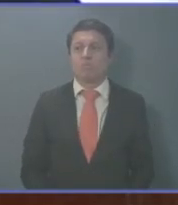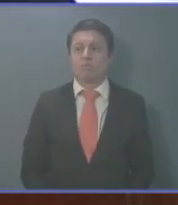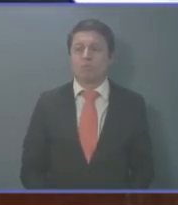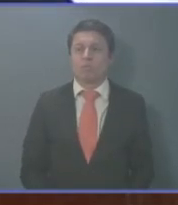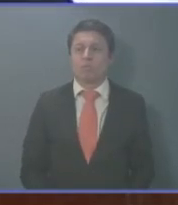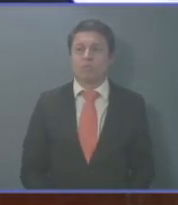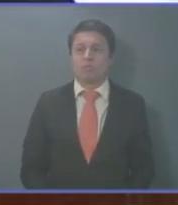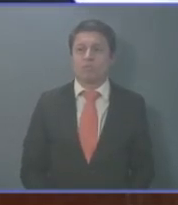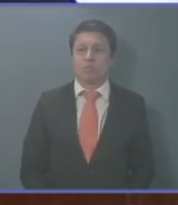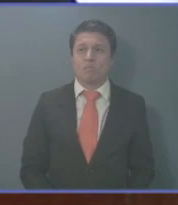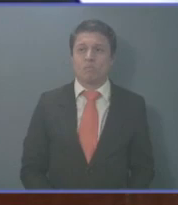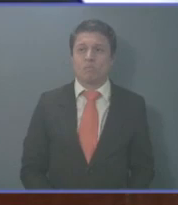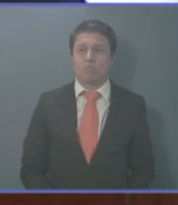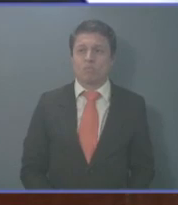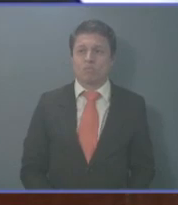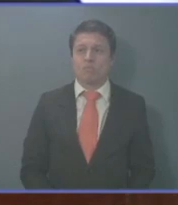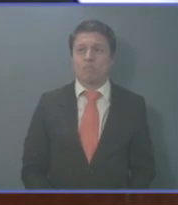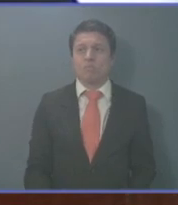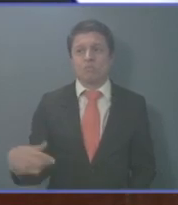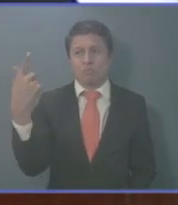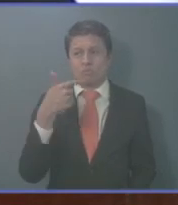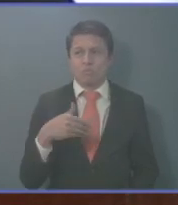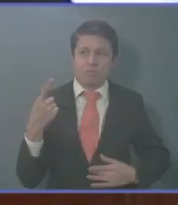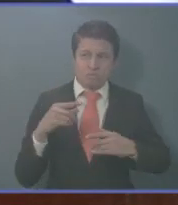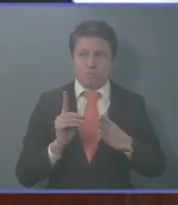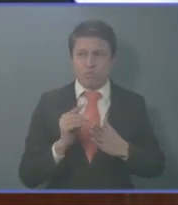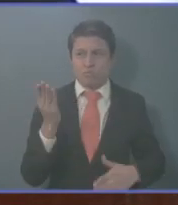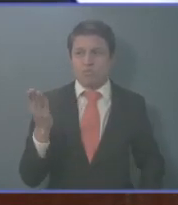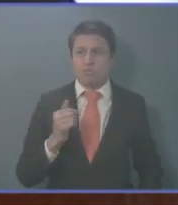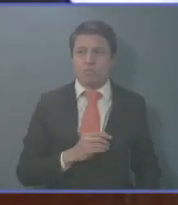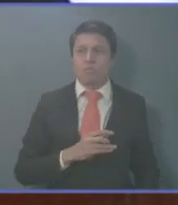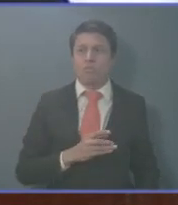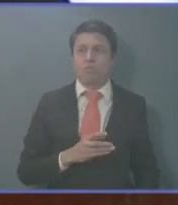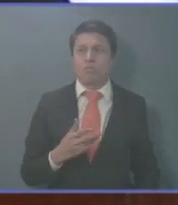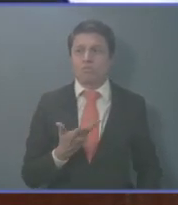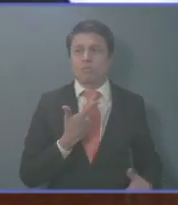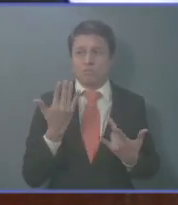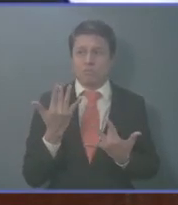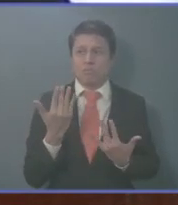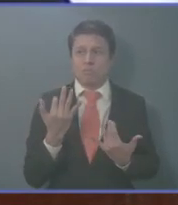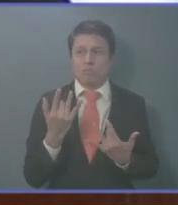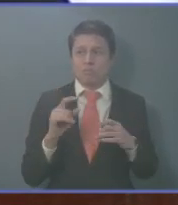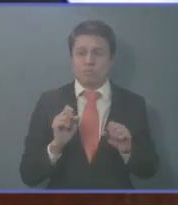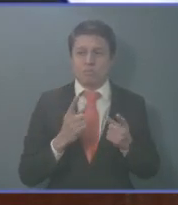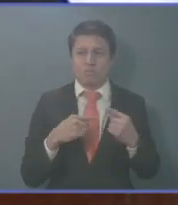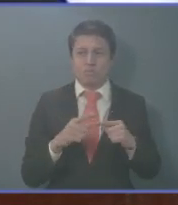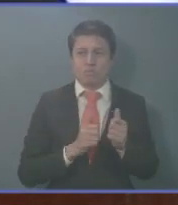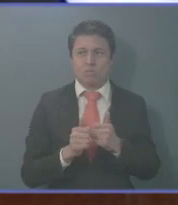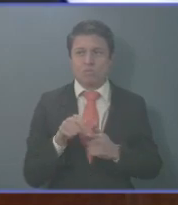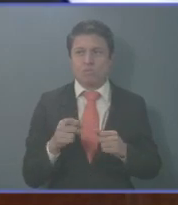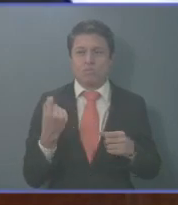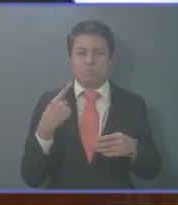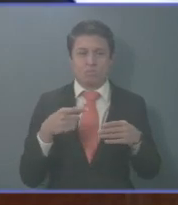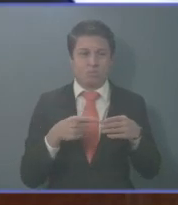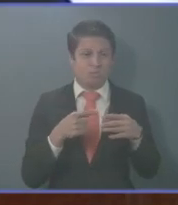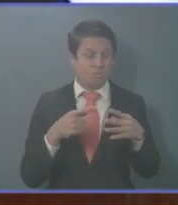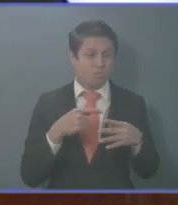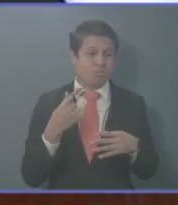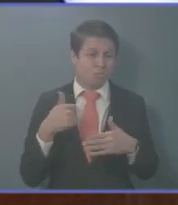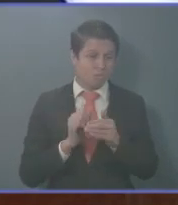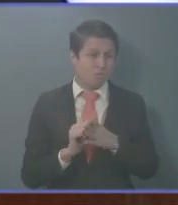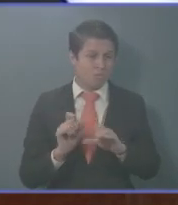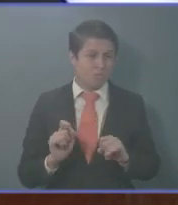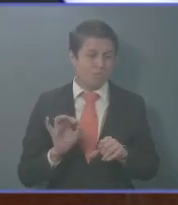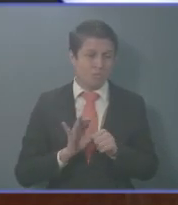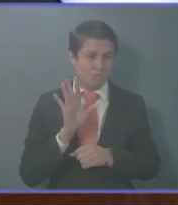que, presidente y colegas diputados, esperamos poder superar este veto esta tarde, porque creemos que